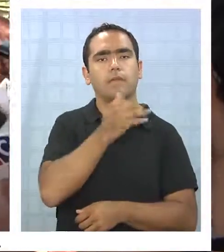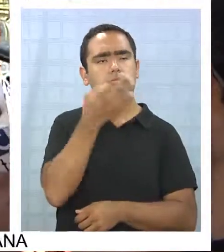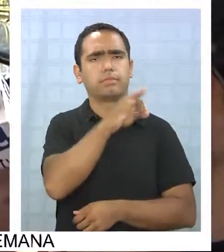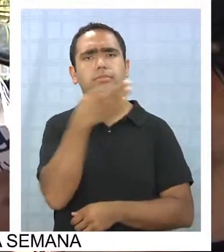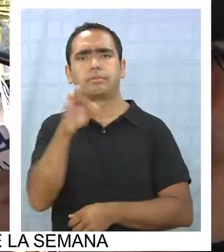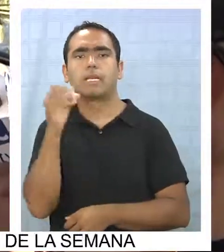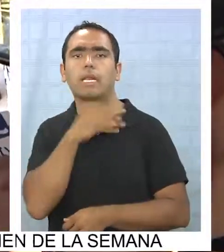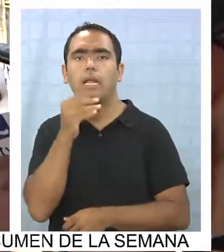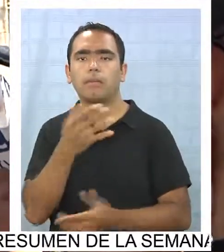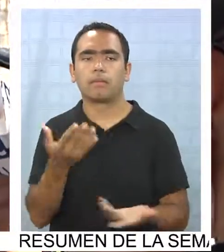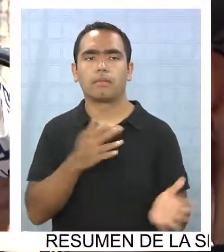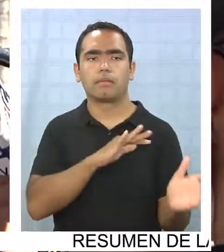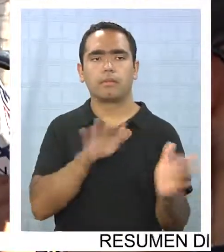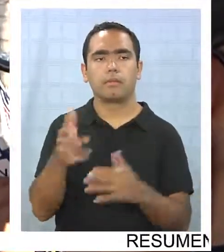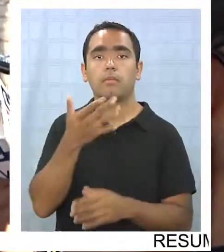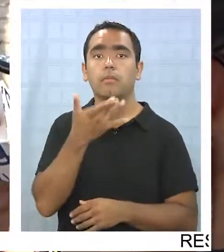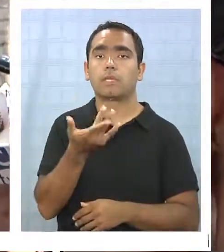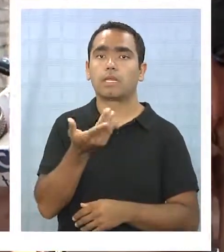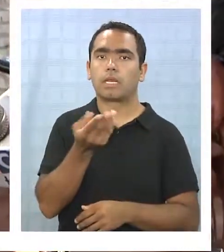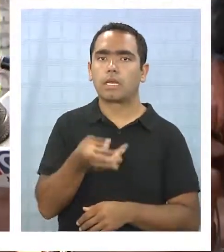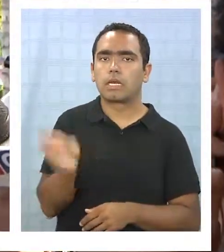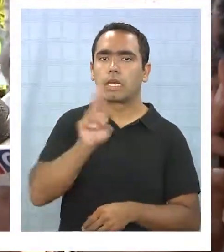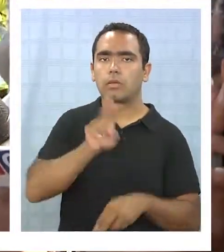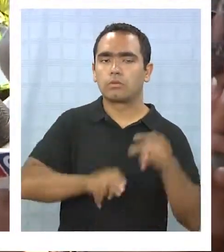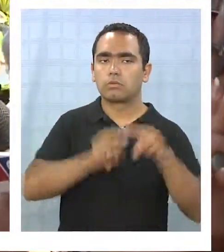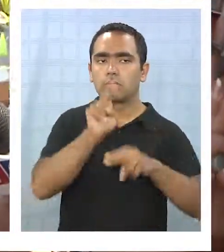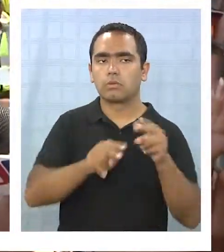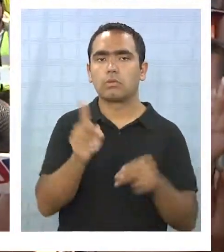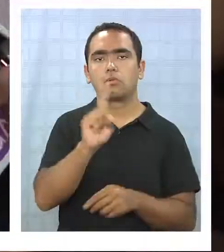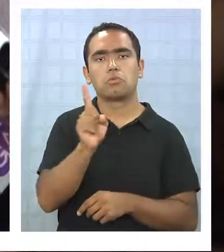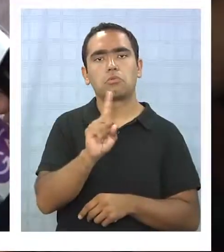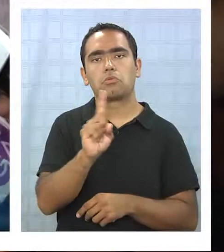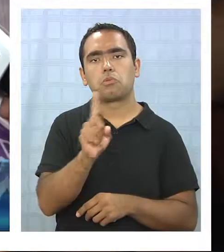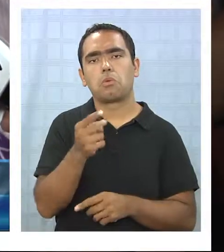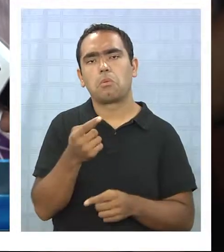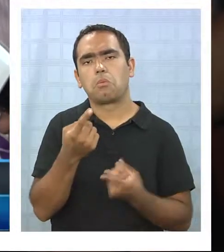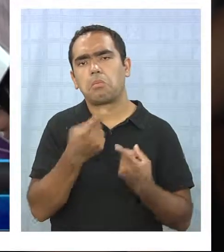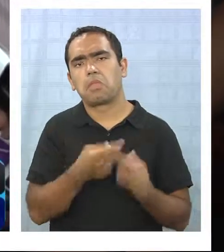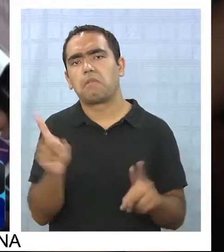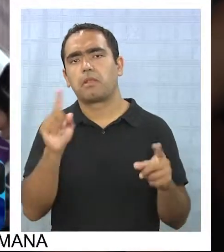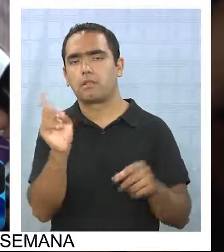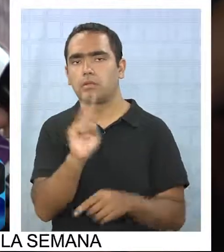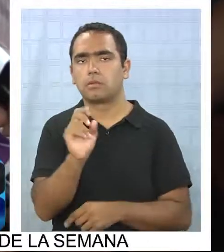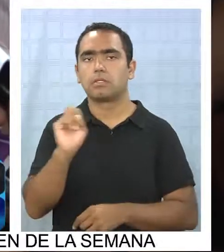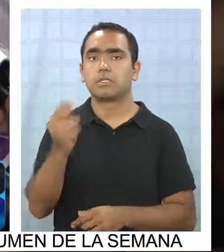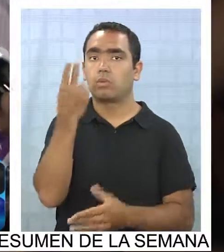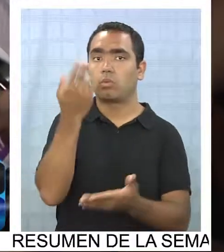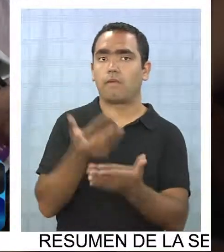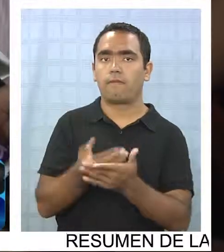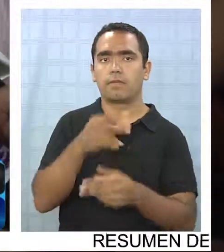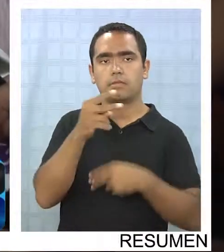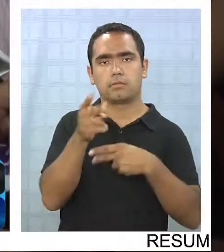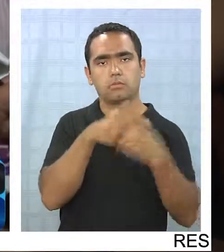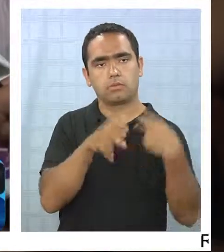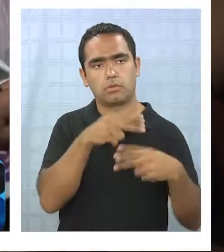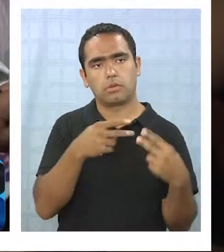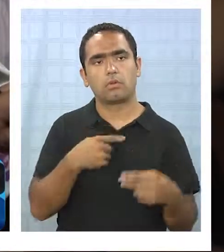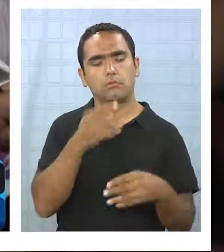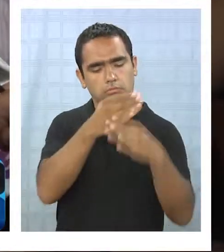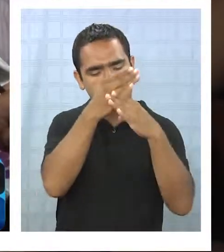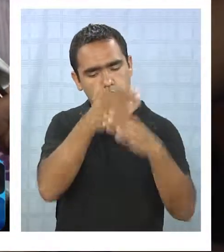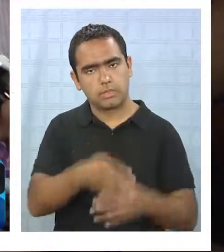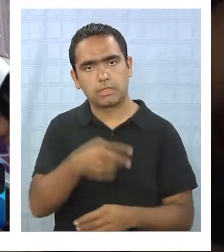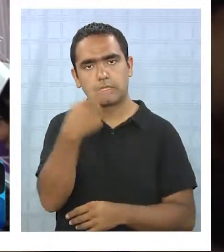mucho sus afirmaciones. Porque rehacerlo no es nada del otro mundo, como digo, por segunda vez en la historia. Vamos a dejar su